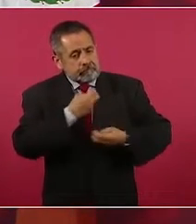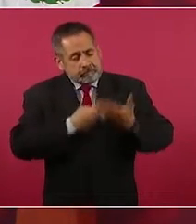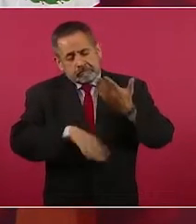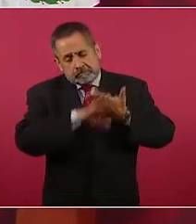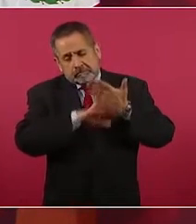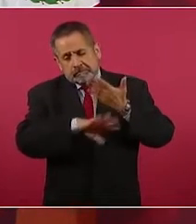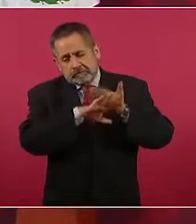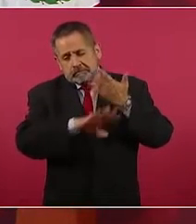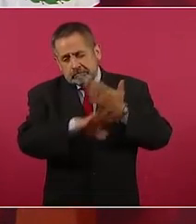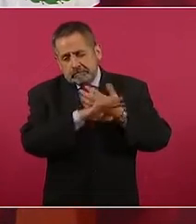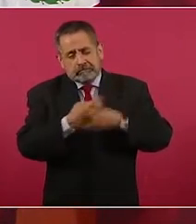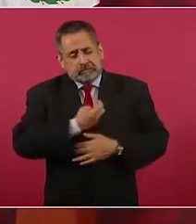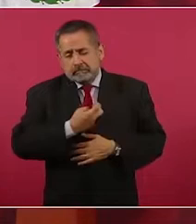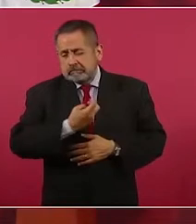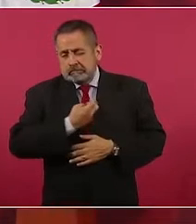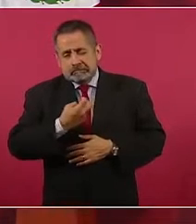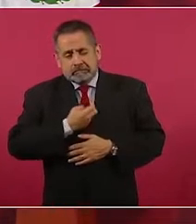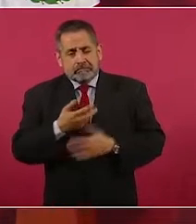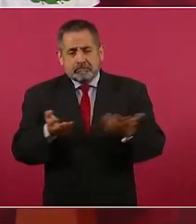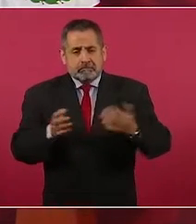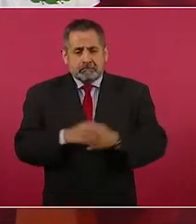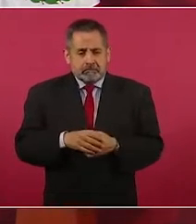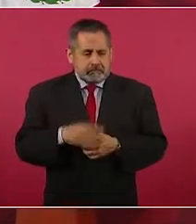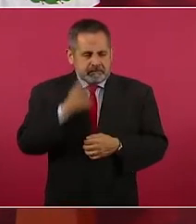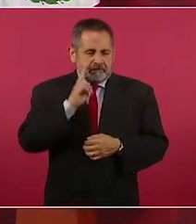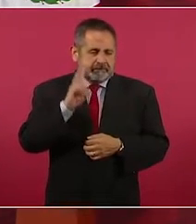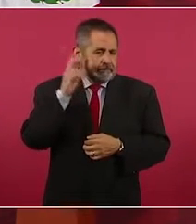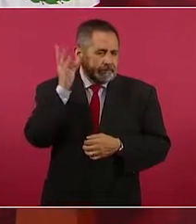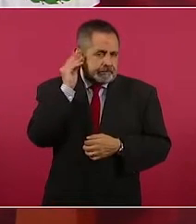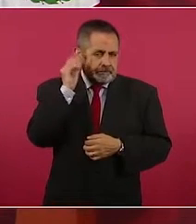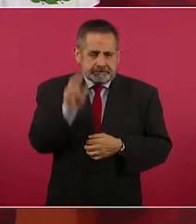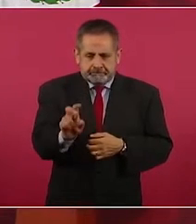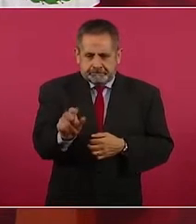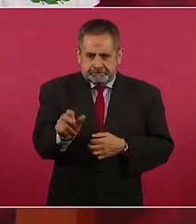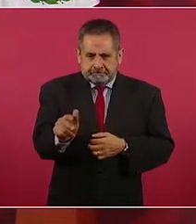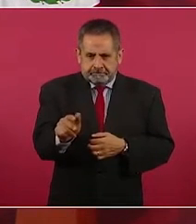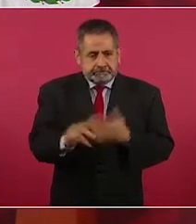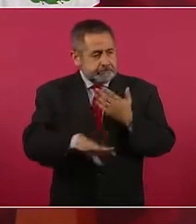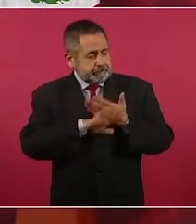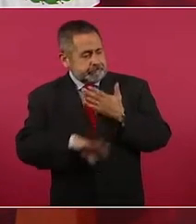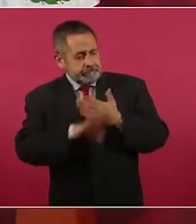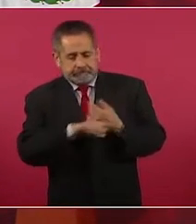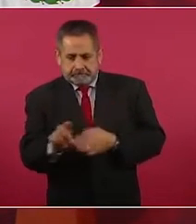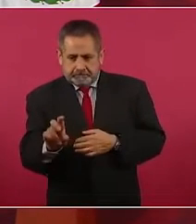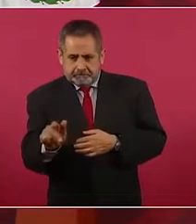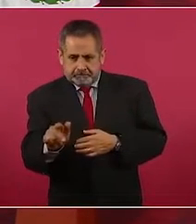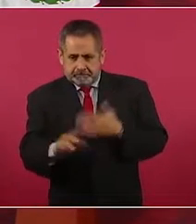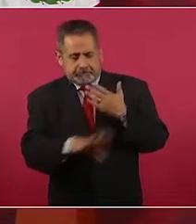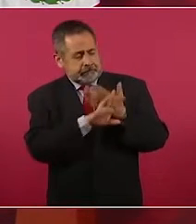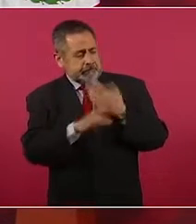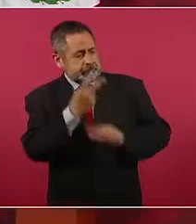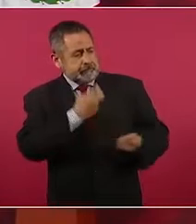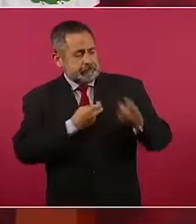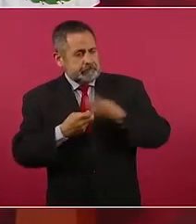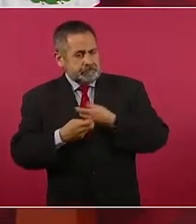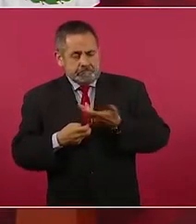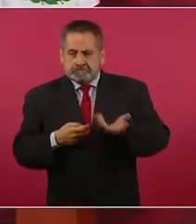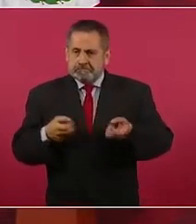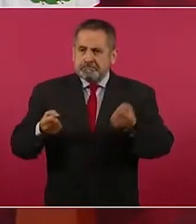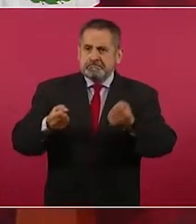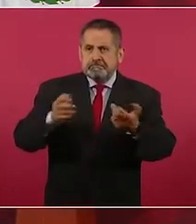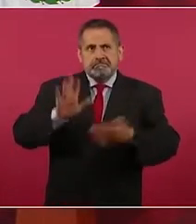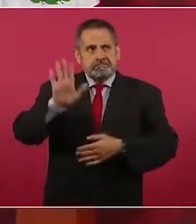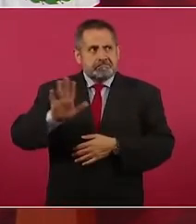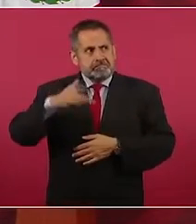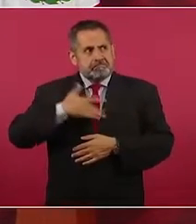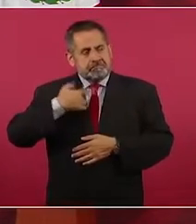golpeteo, golpeteo, golpeteo, golpeteo, y cambias la estación y golpeteo, golpeteo, golpeteo, pues a lo mejor lo